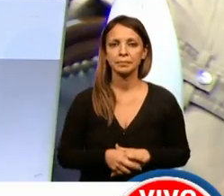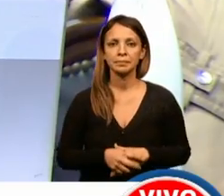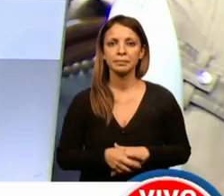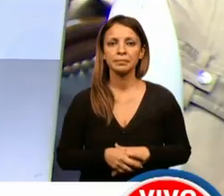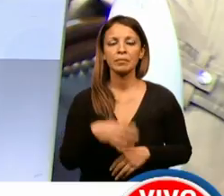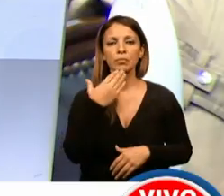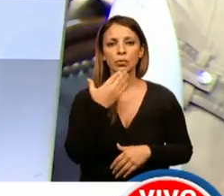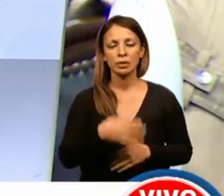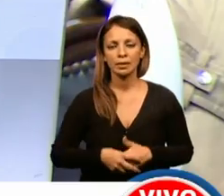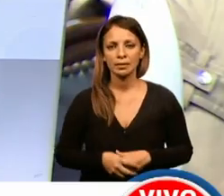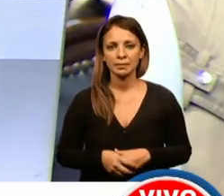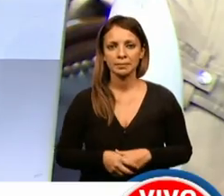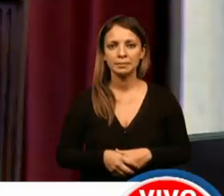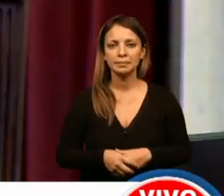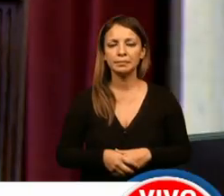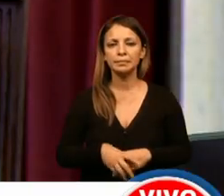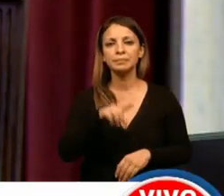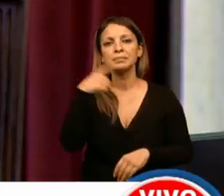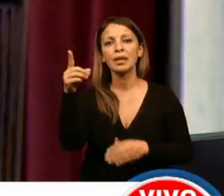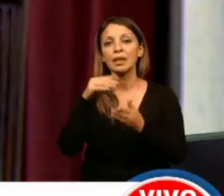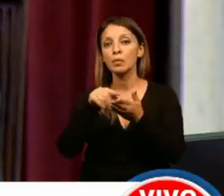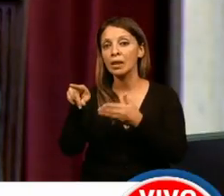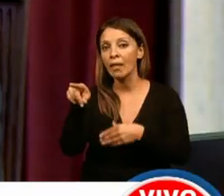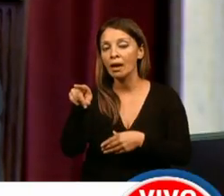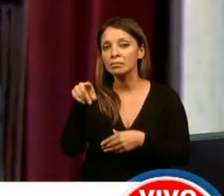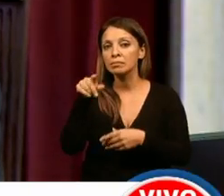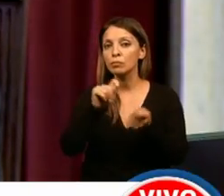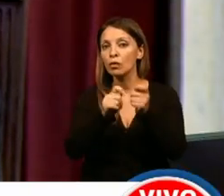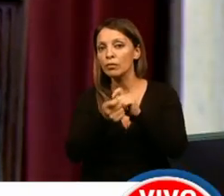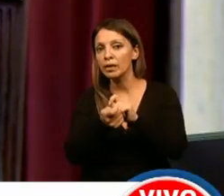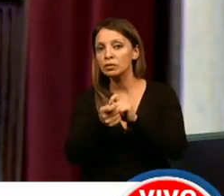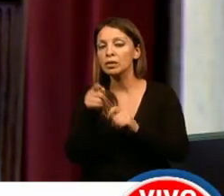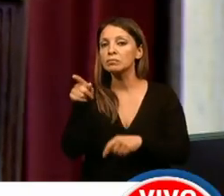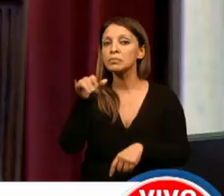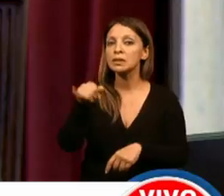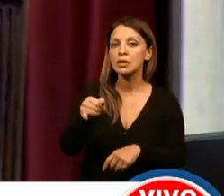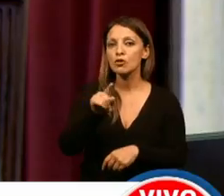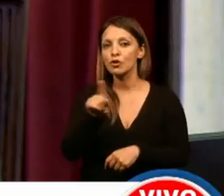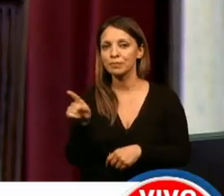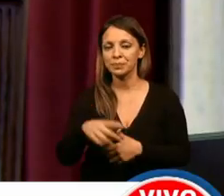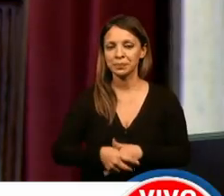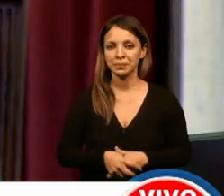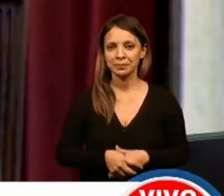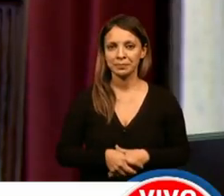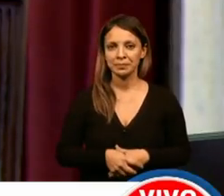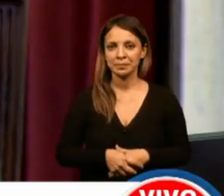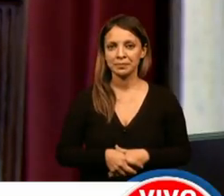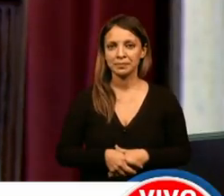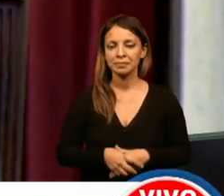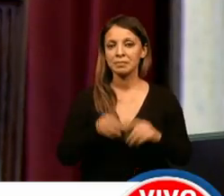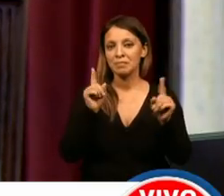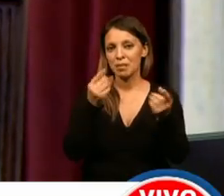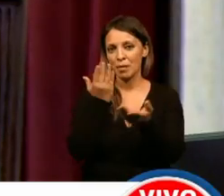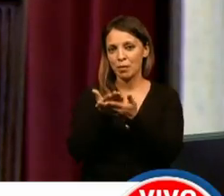gracias diputada liliana swing para informarme se acepta las modificaciones propuestas por el